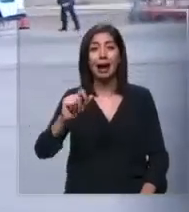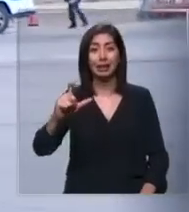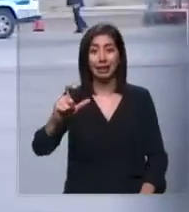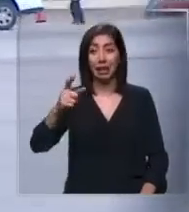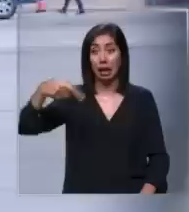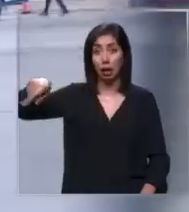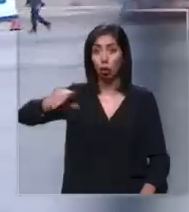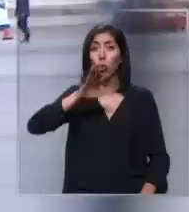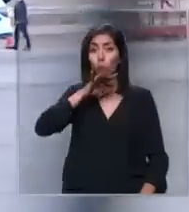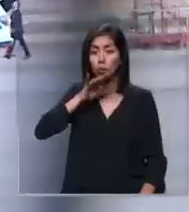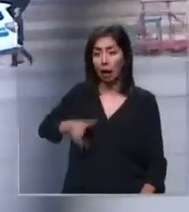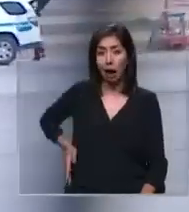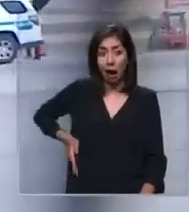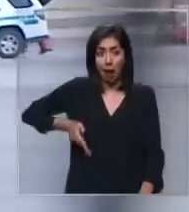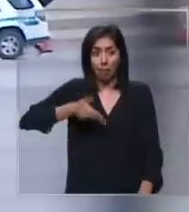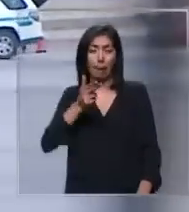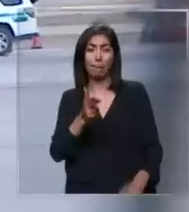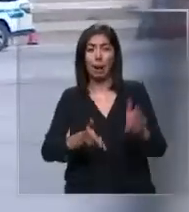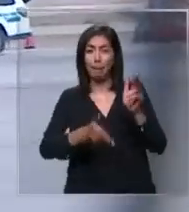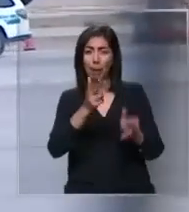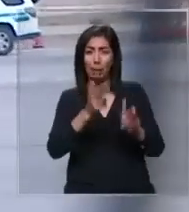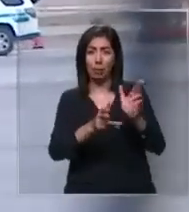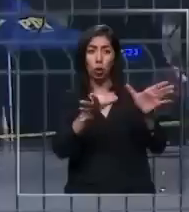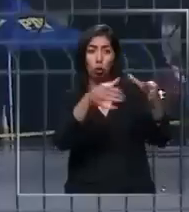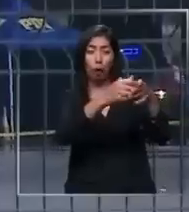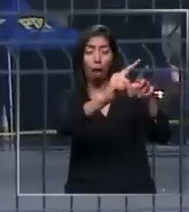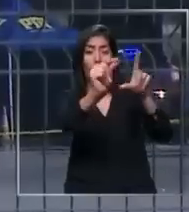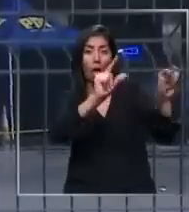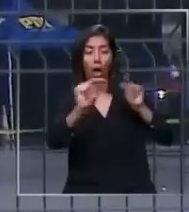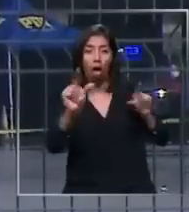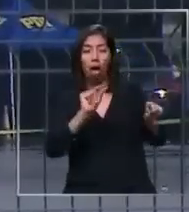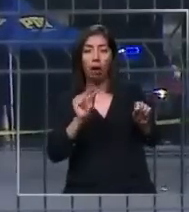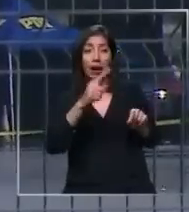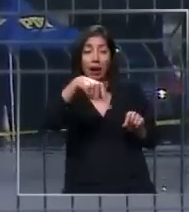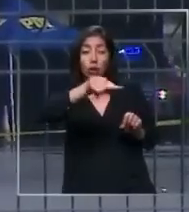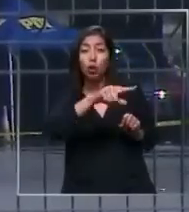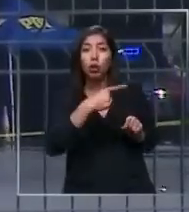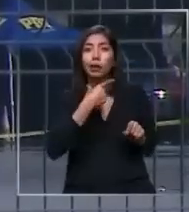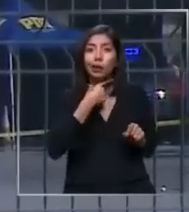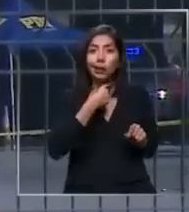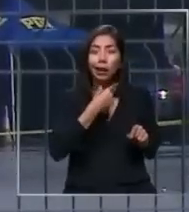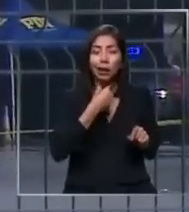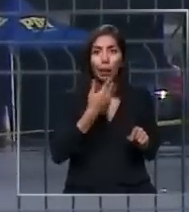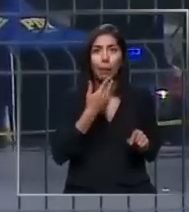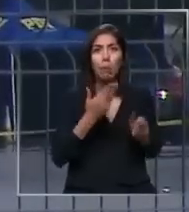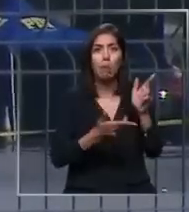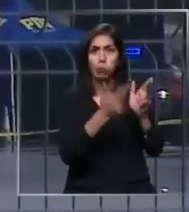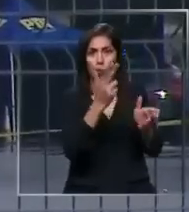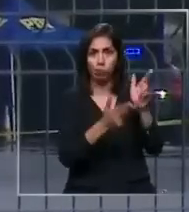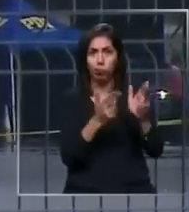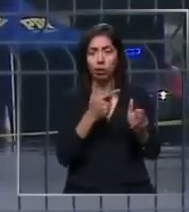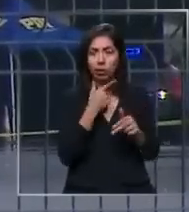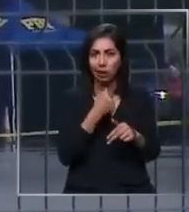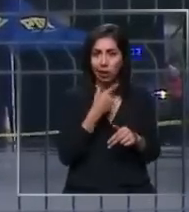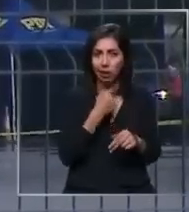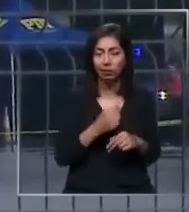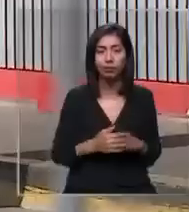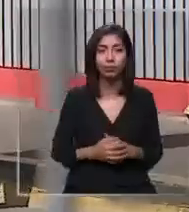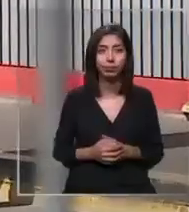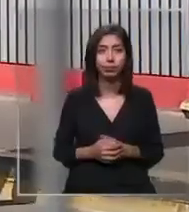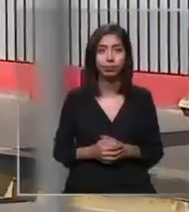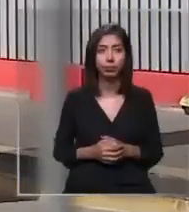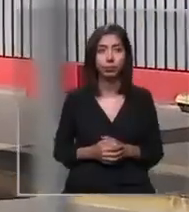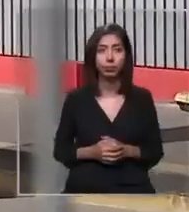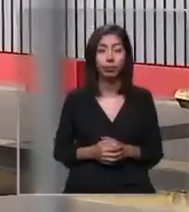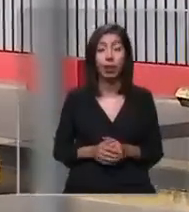sus armas repeliendo al menos una decena de delincuentes, los que iban dispuestos también a abrir fuego si las cosas no salían como lo estipulado.